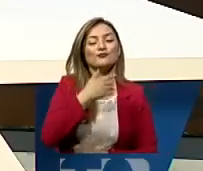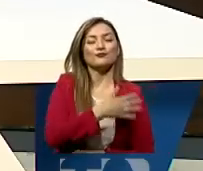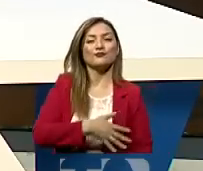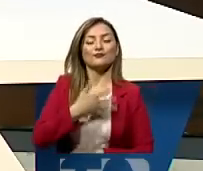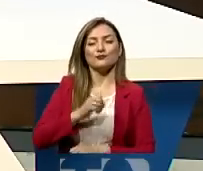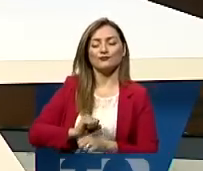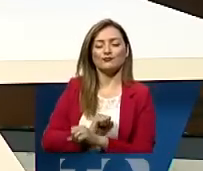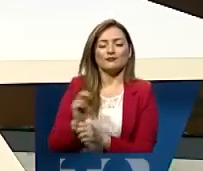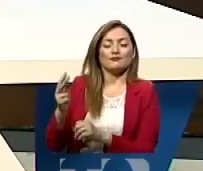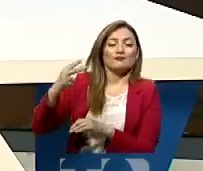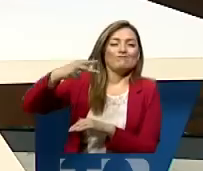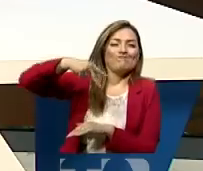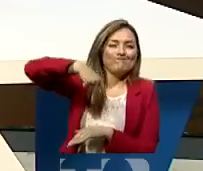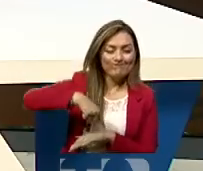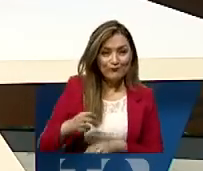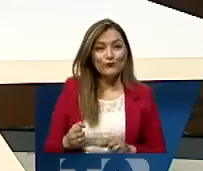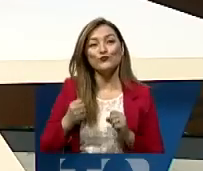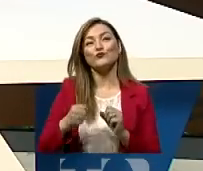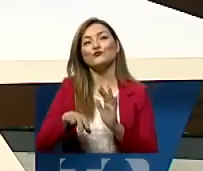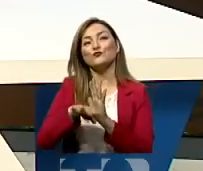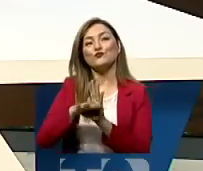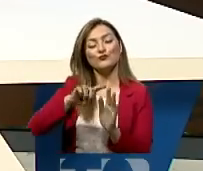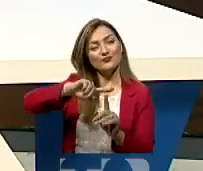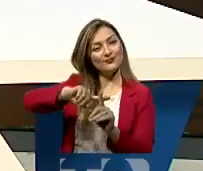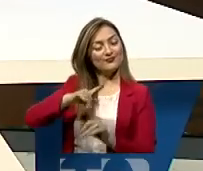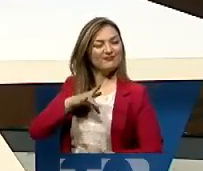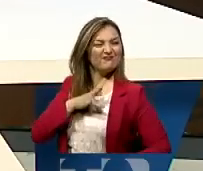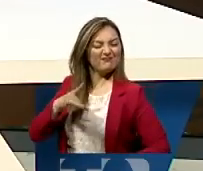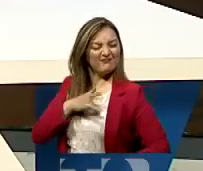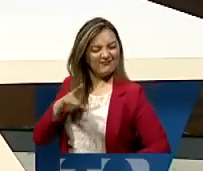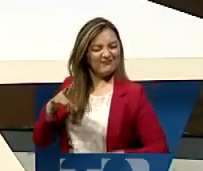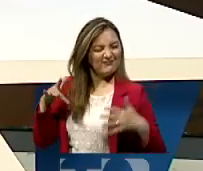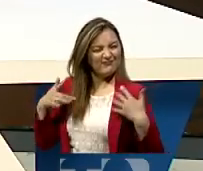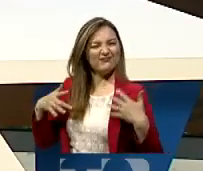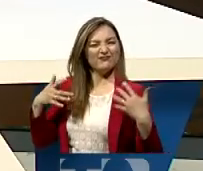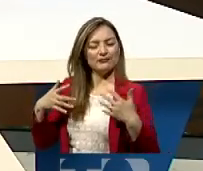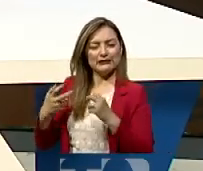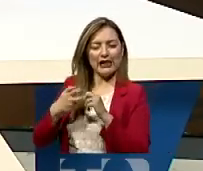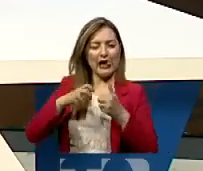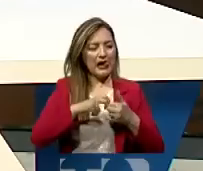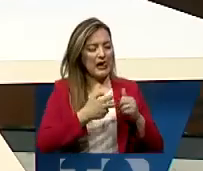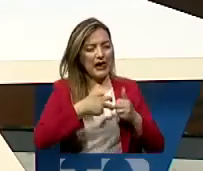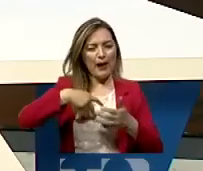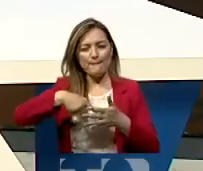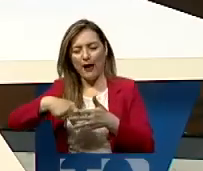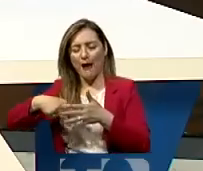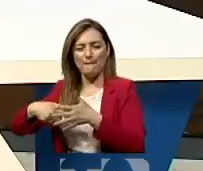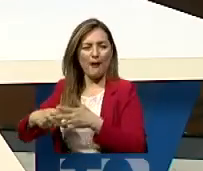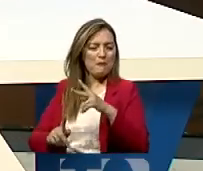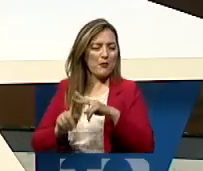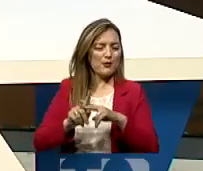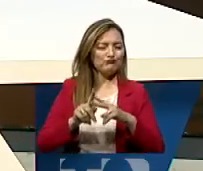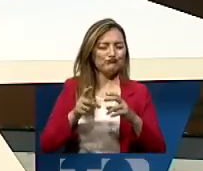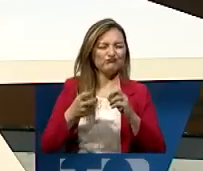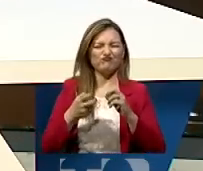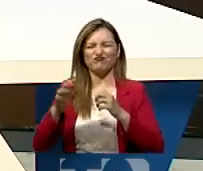pie derecho a ponerle mucha energía a este día, mucho positivismo, a pesar de todas las dificultades que sabemos, atravesamos en el país,